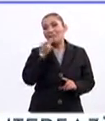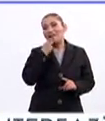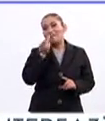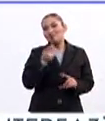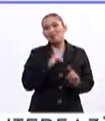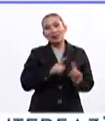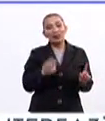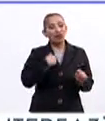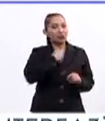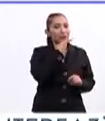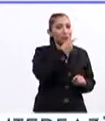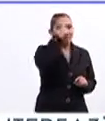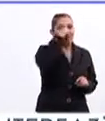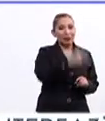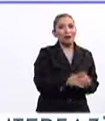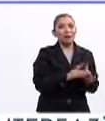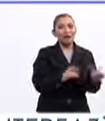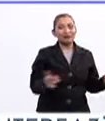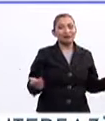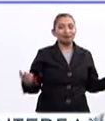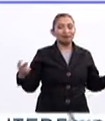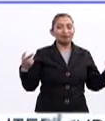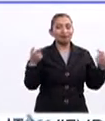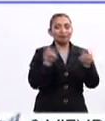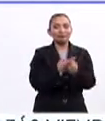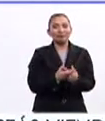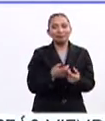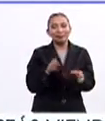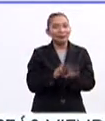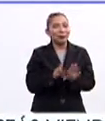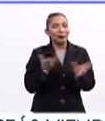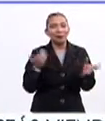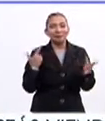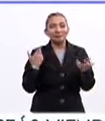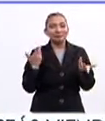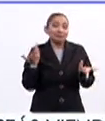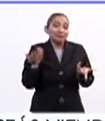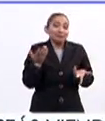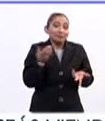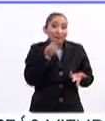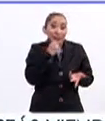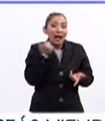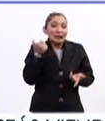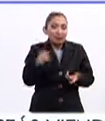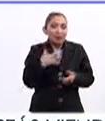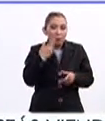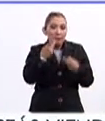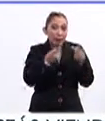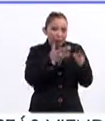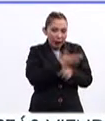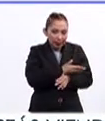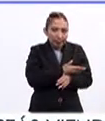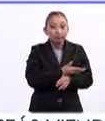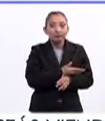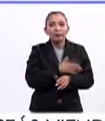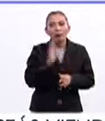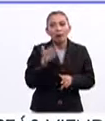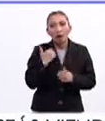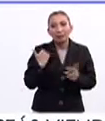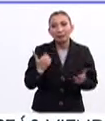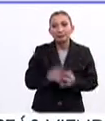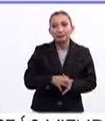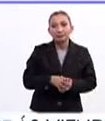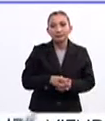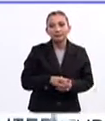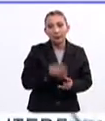franceses y cómo pronunciamos los mexicanos. Entonces fue como que un choque, pero bueno, esa fue la preparación, con